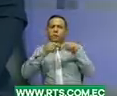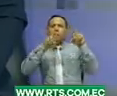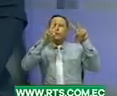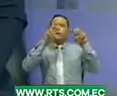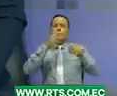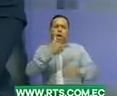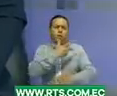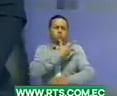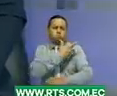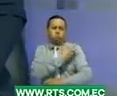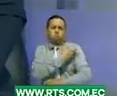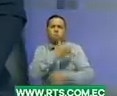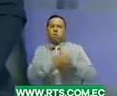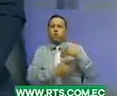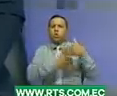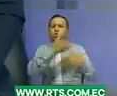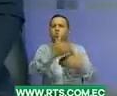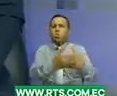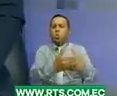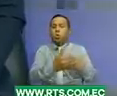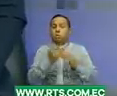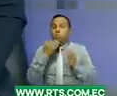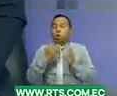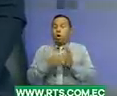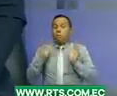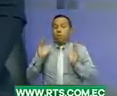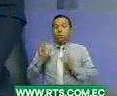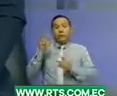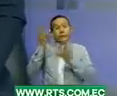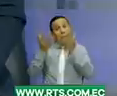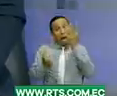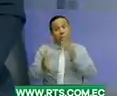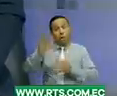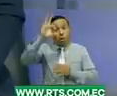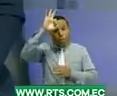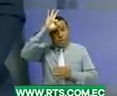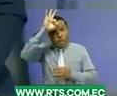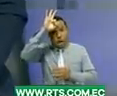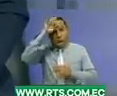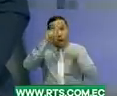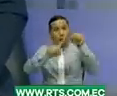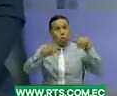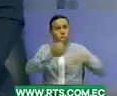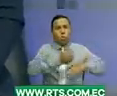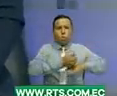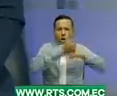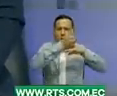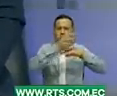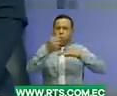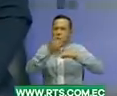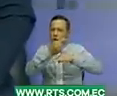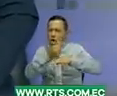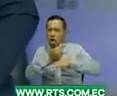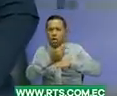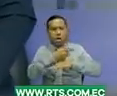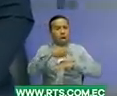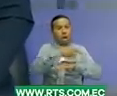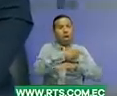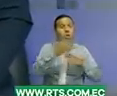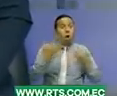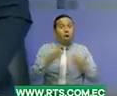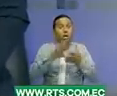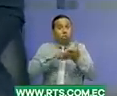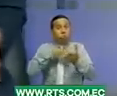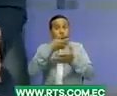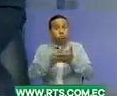advirtió que serán desvinculados los gerentes o administradores de instituciones de salud pública que no cumplan con los criterios de